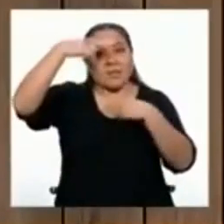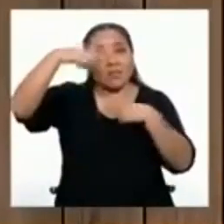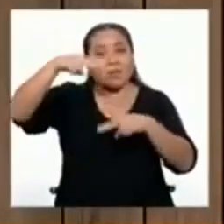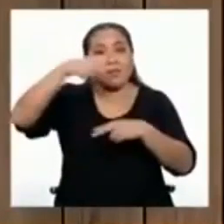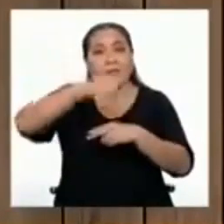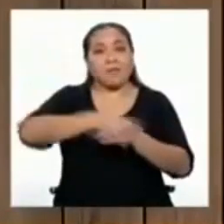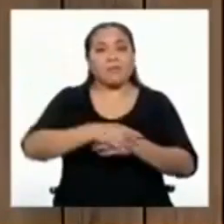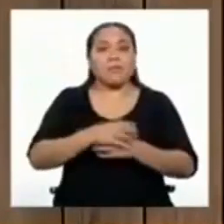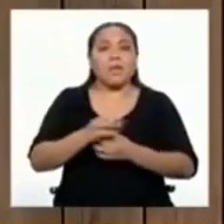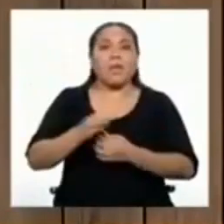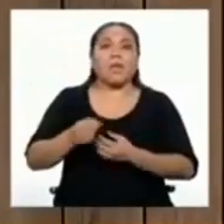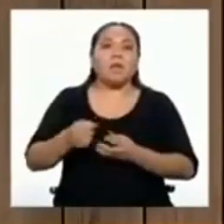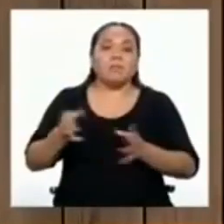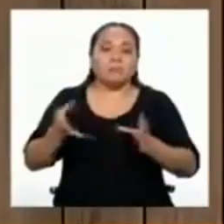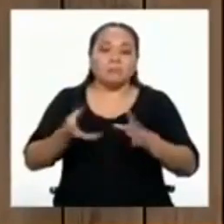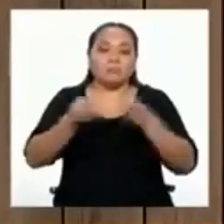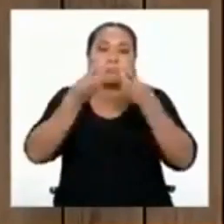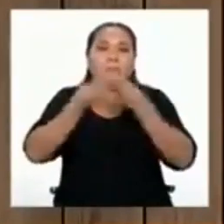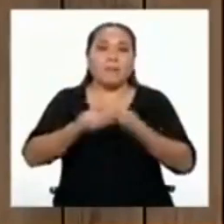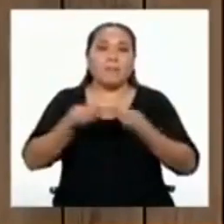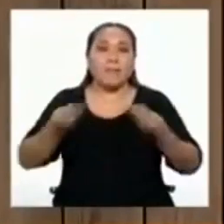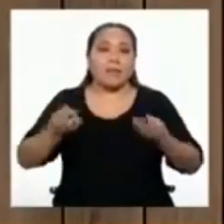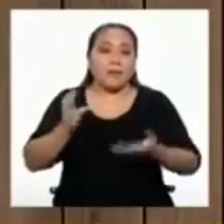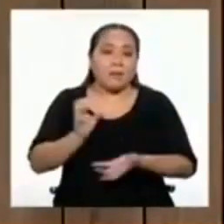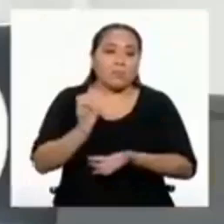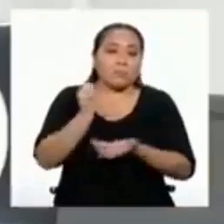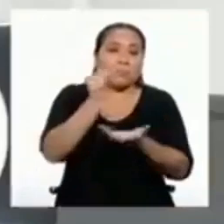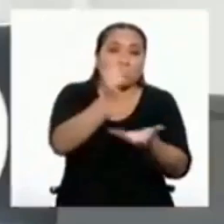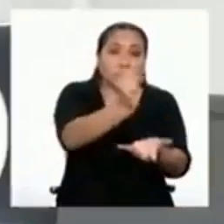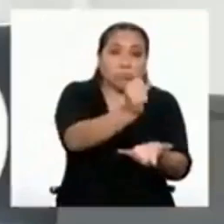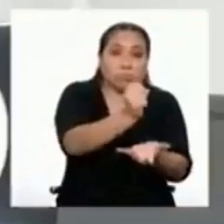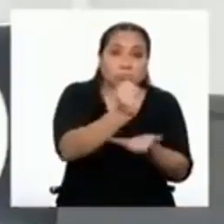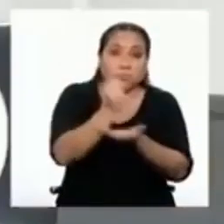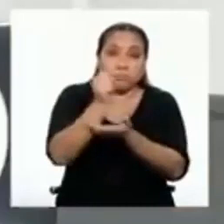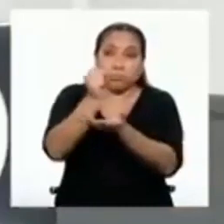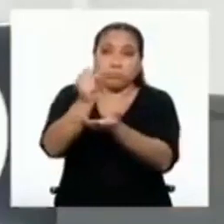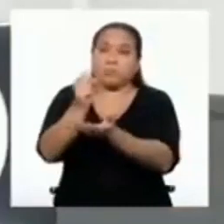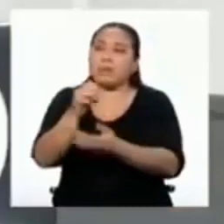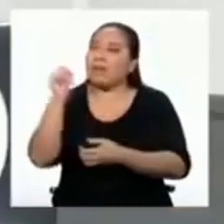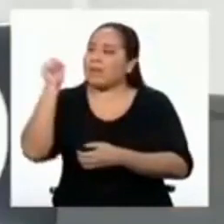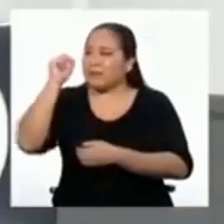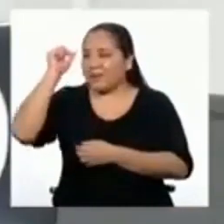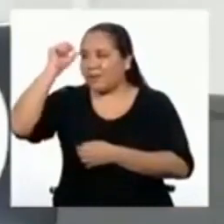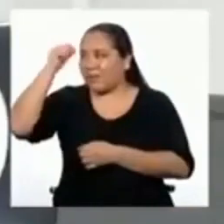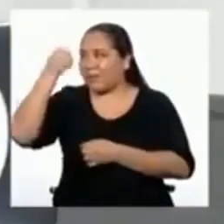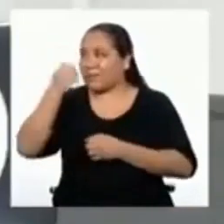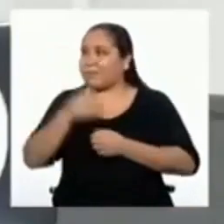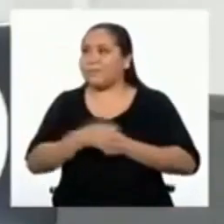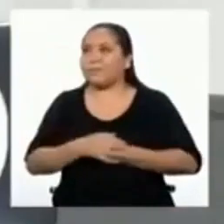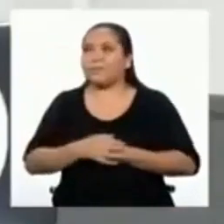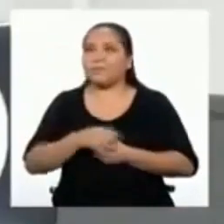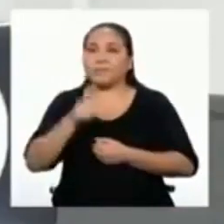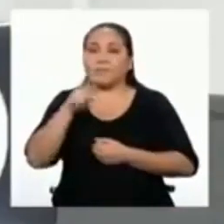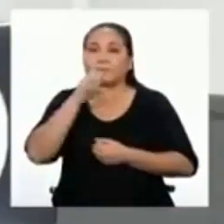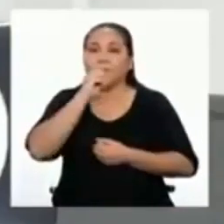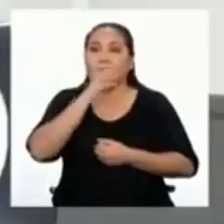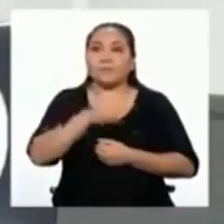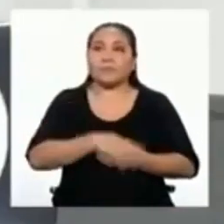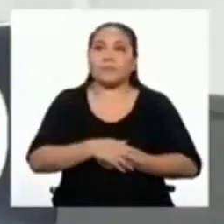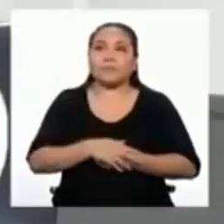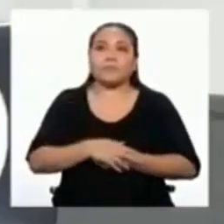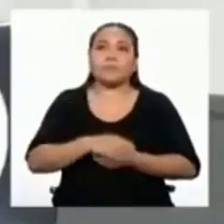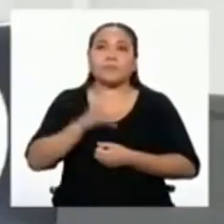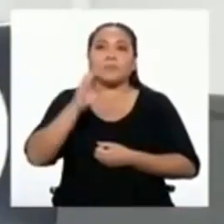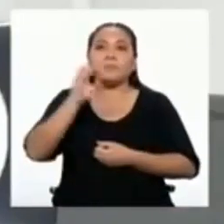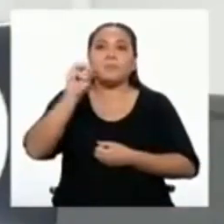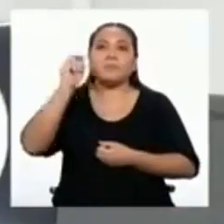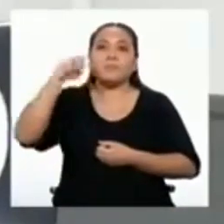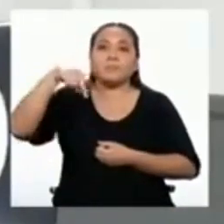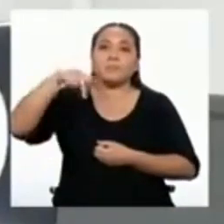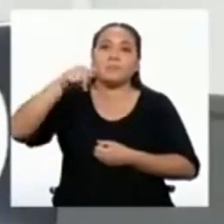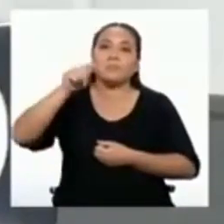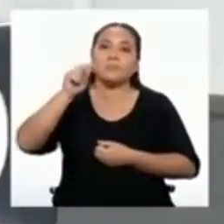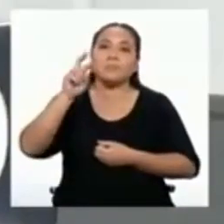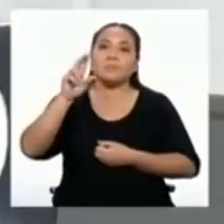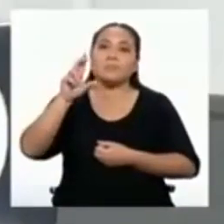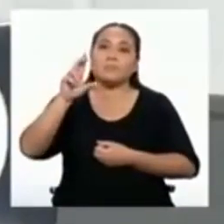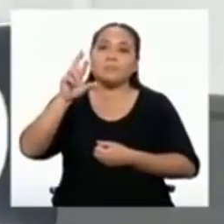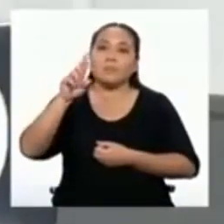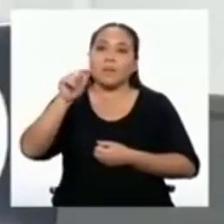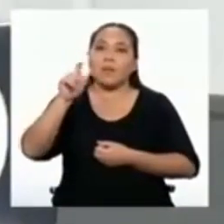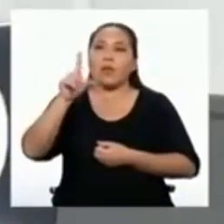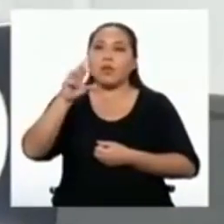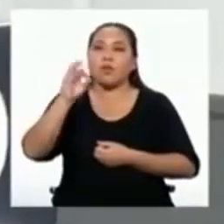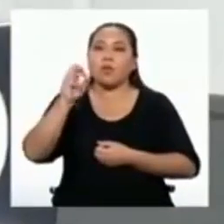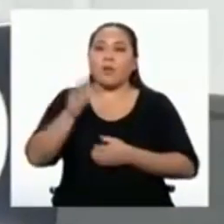las canastas familiares y los gobiernos locales? Sí, sí me acuerdo. La que decía que la Contraloría General le pidió